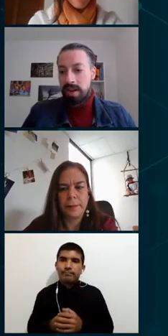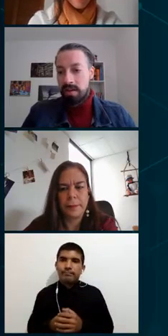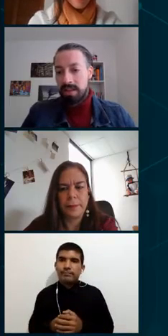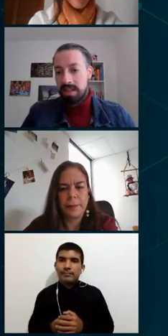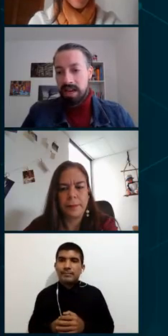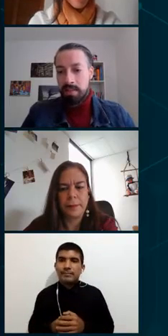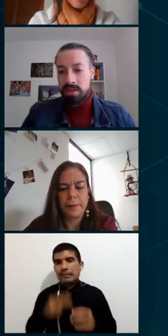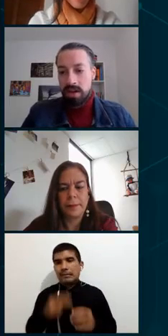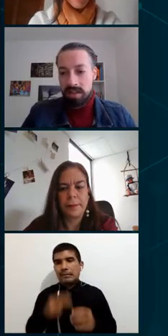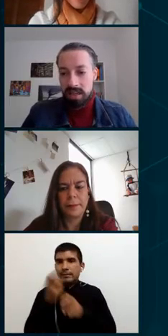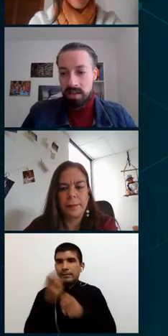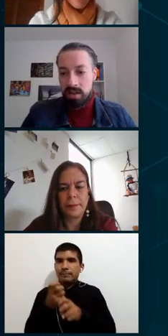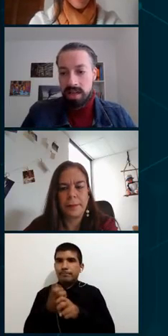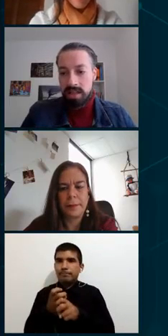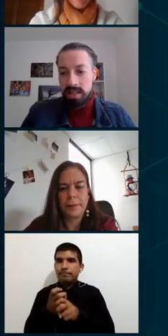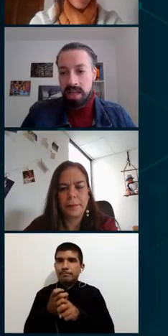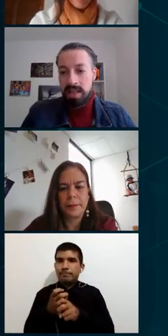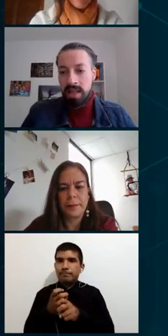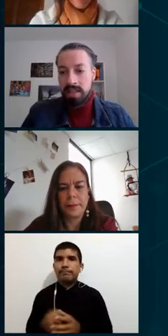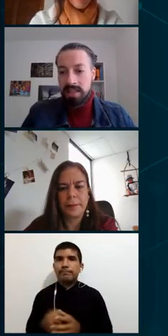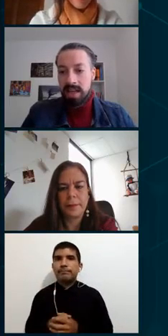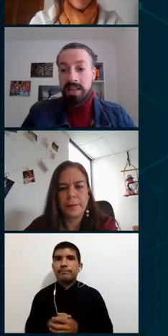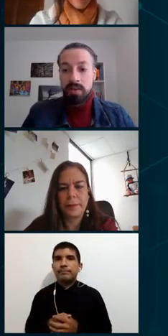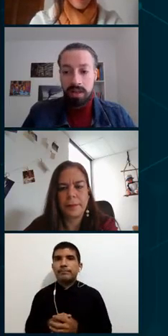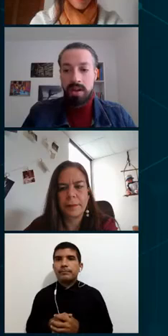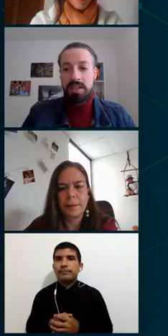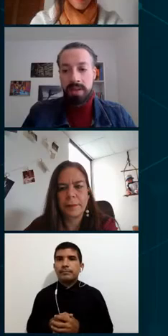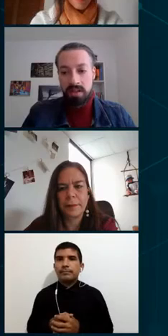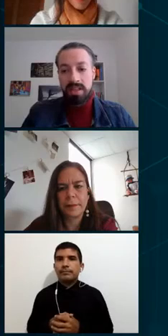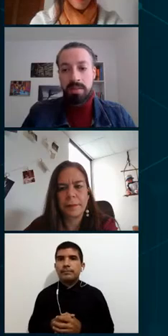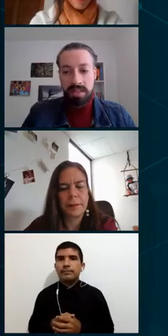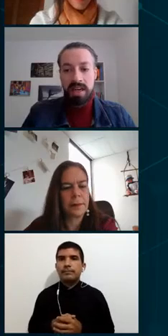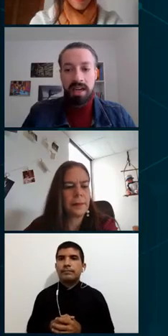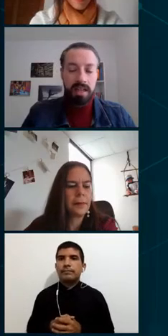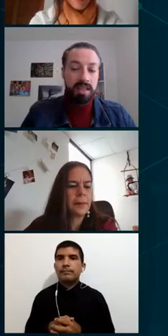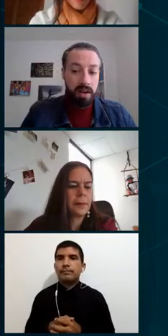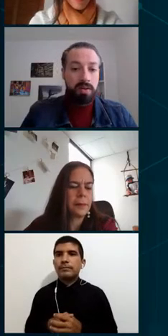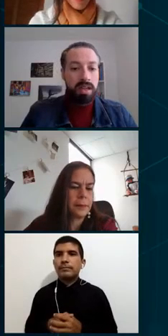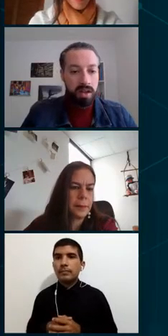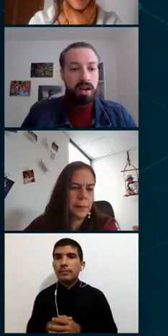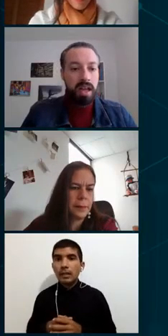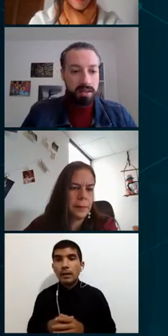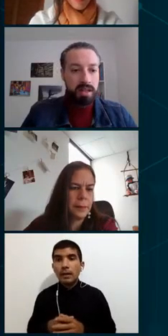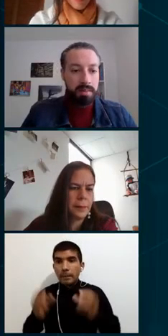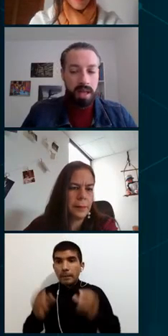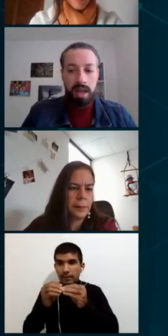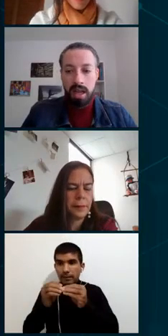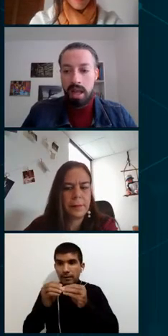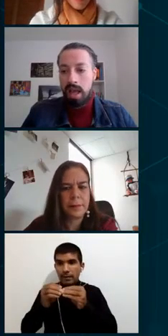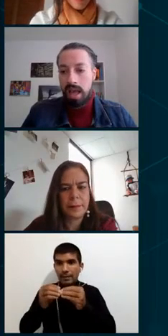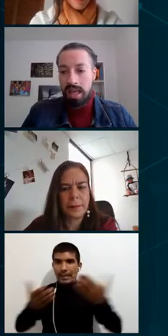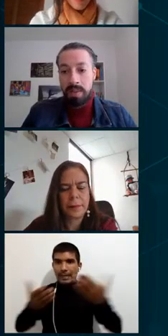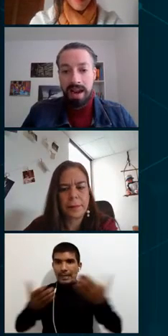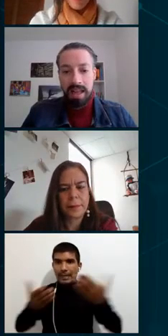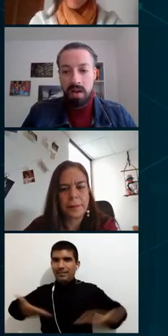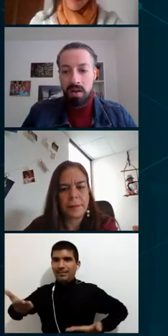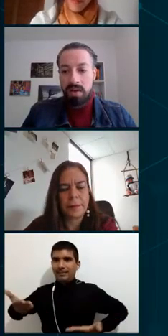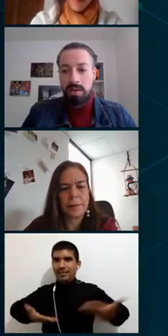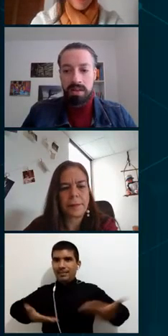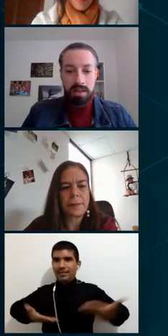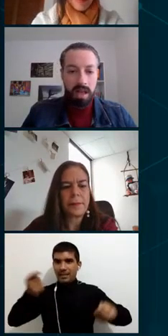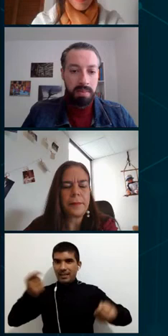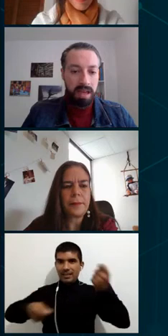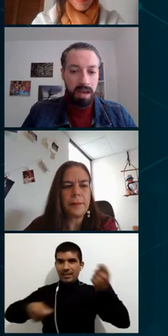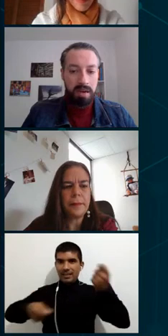Y bueno, finalmente tenemos, ya lo están haciendo en ciertas tiendas, dar descuento a las personas que muestren el carnet de vacunación, eso también es